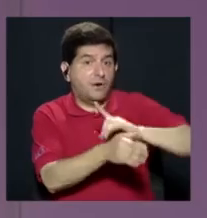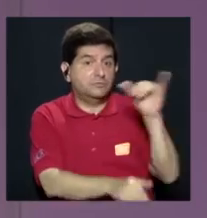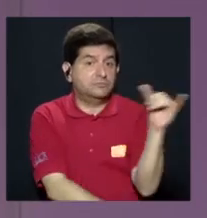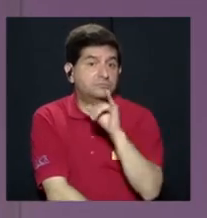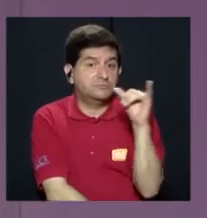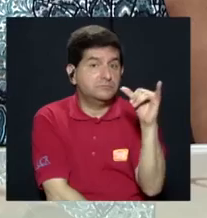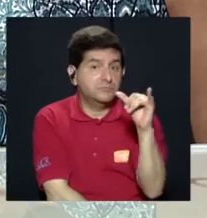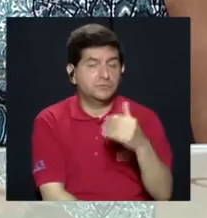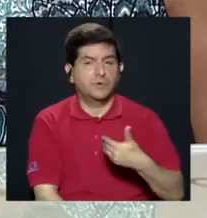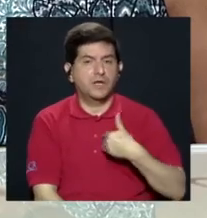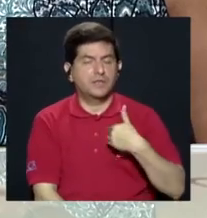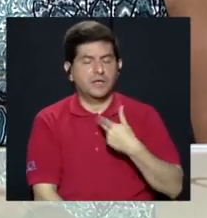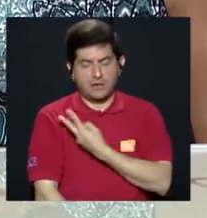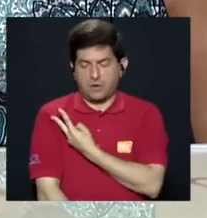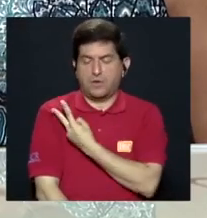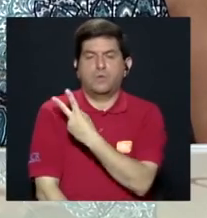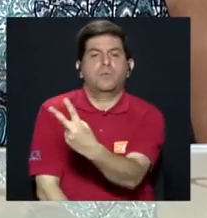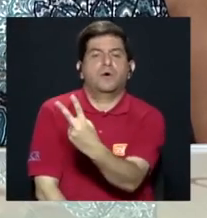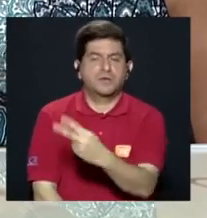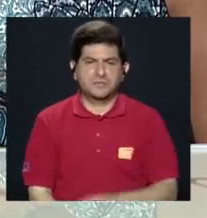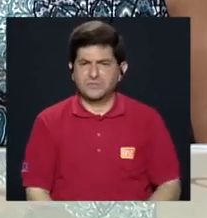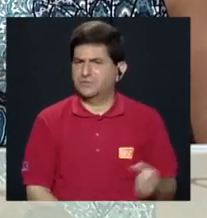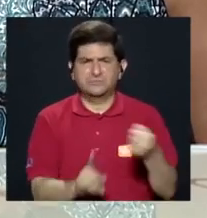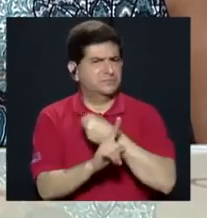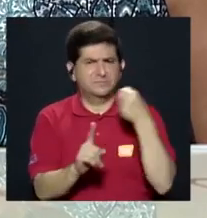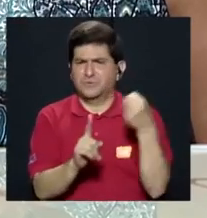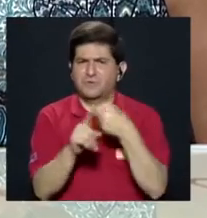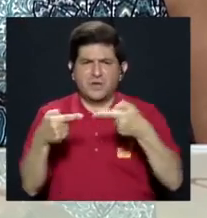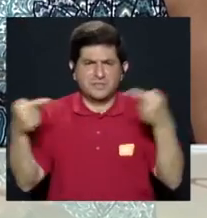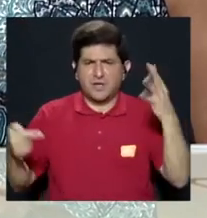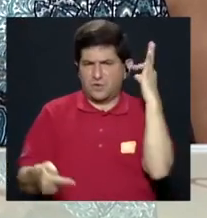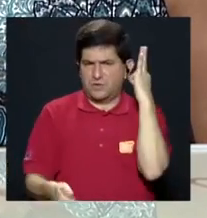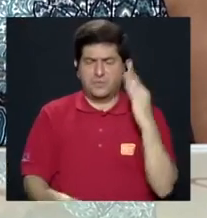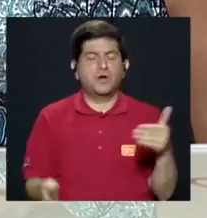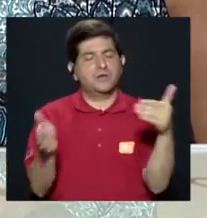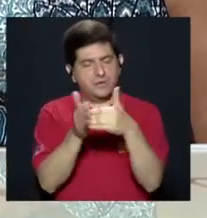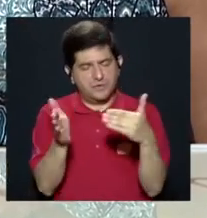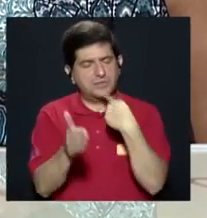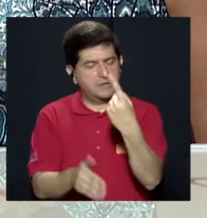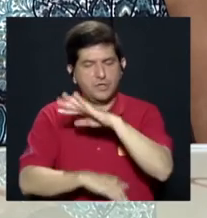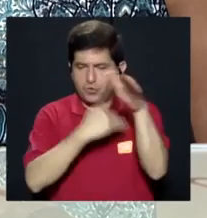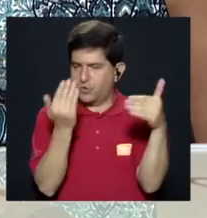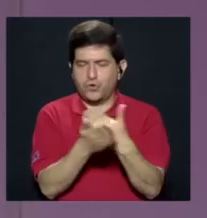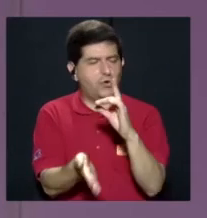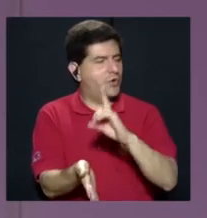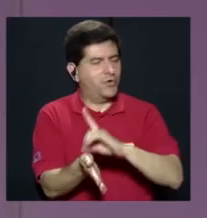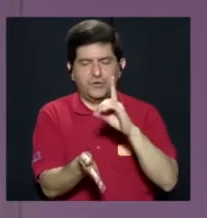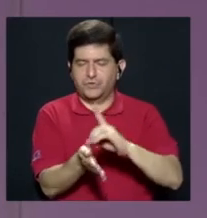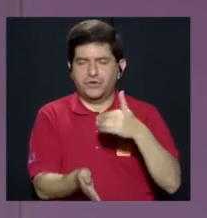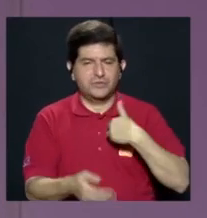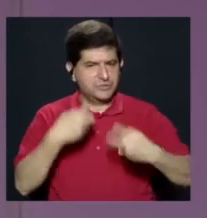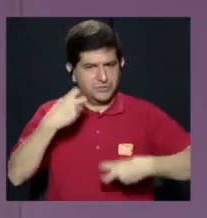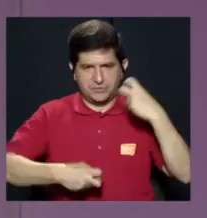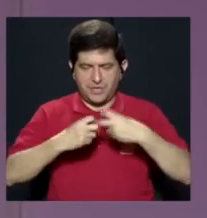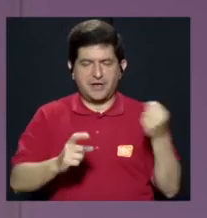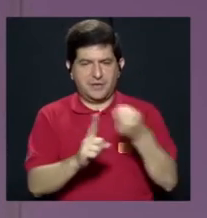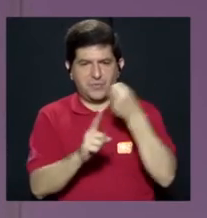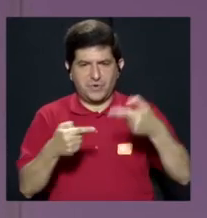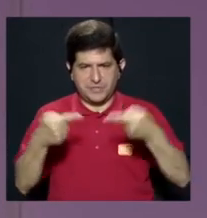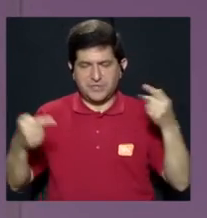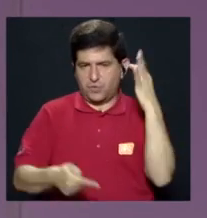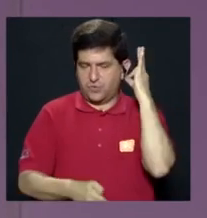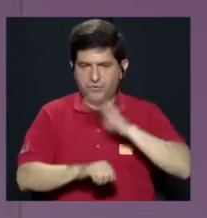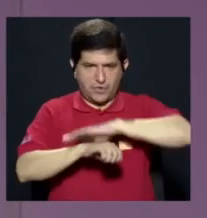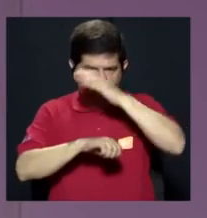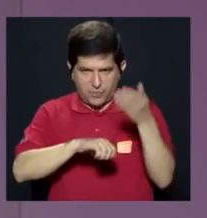también pues tengan esa vocación de no seguir violentando a las mujeres, que vuelvo y repito, no son todos los doctores que tienen este problema de violentar a una mujer